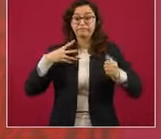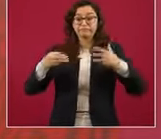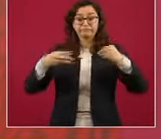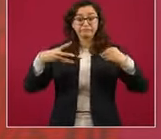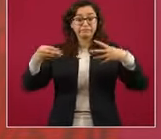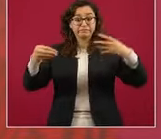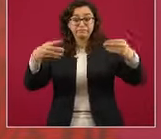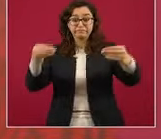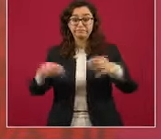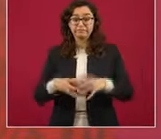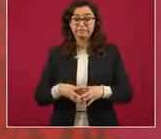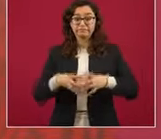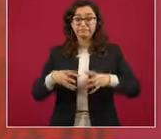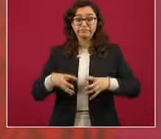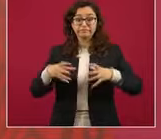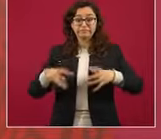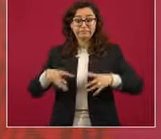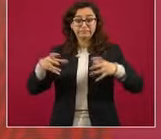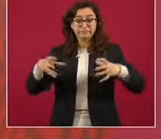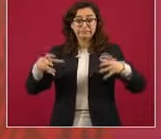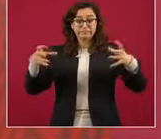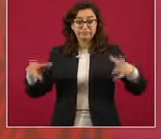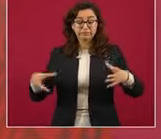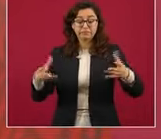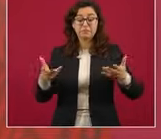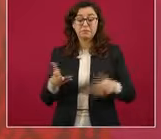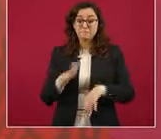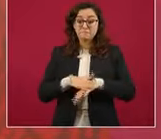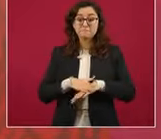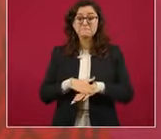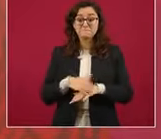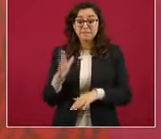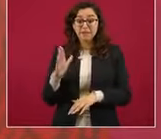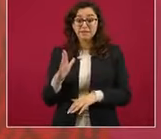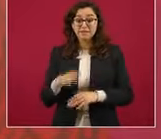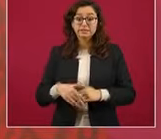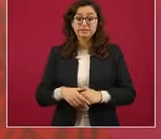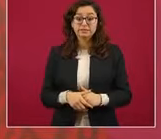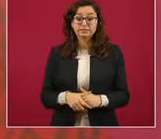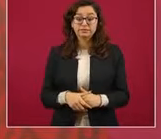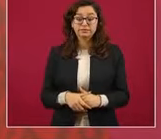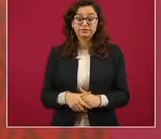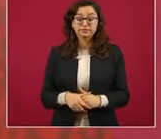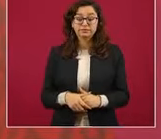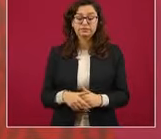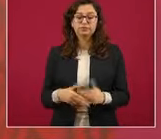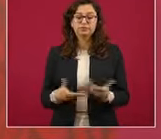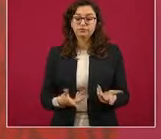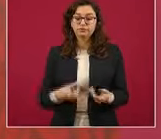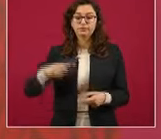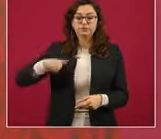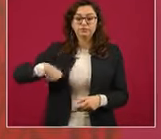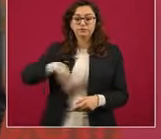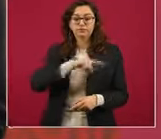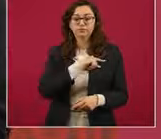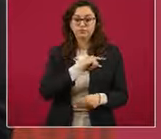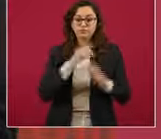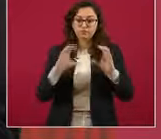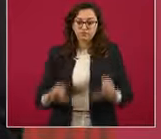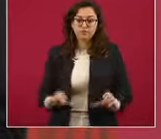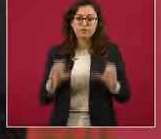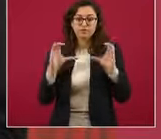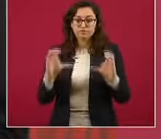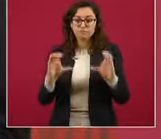de contagios por COVID y tenemos que